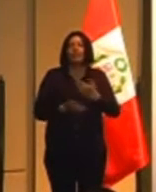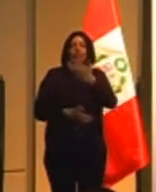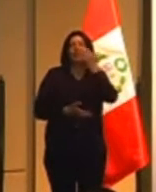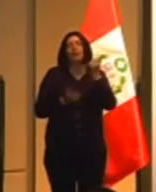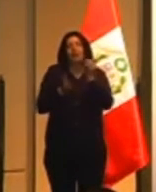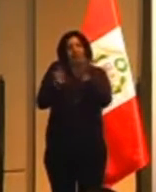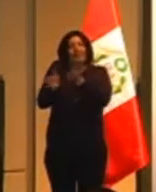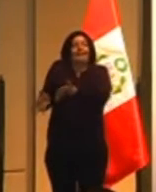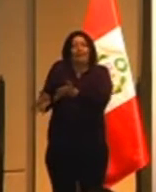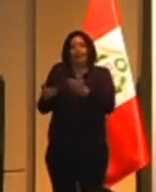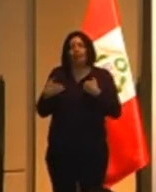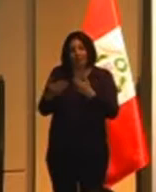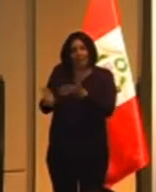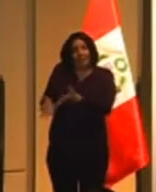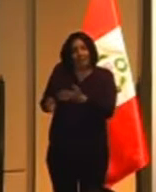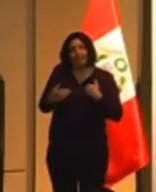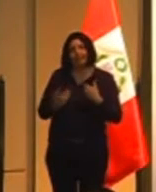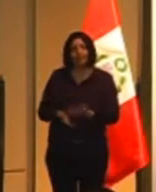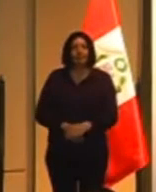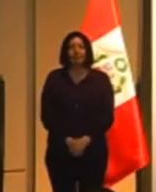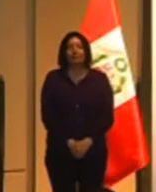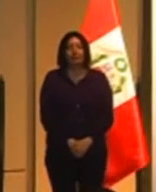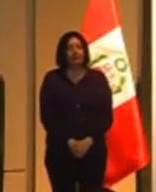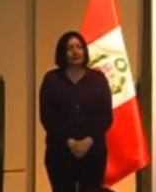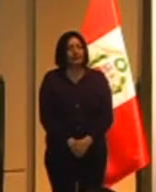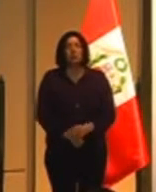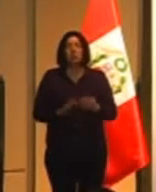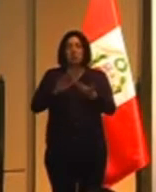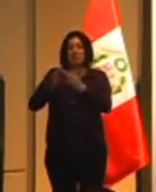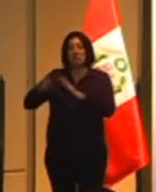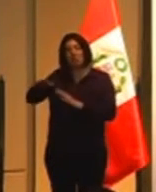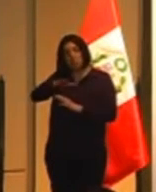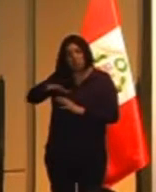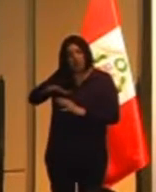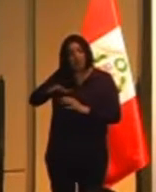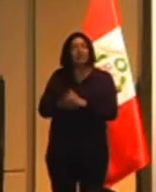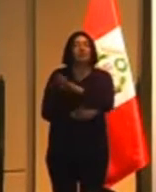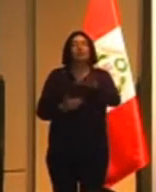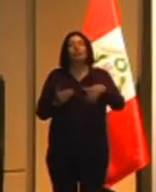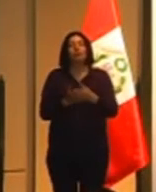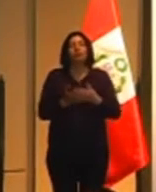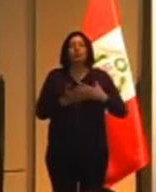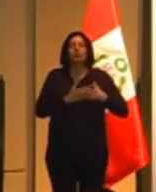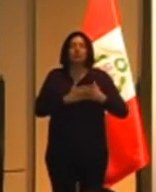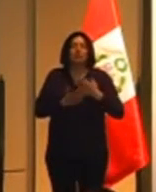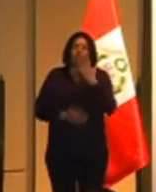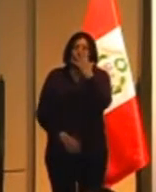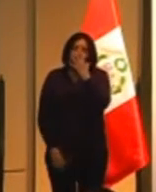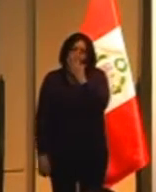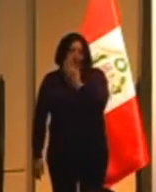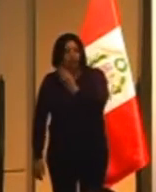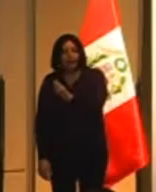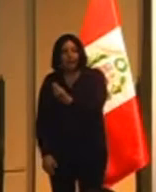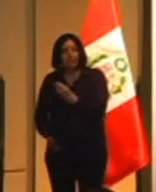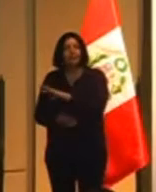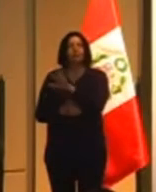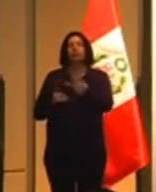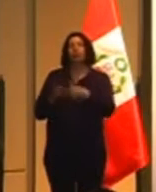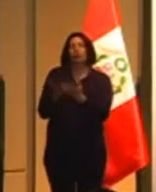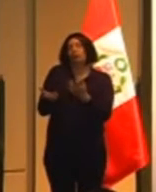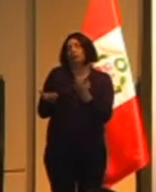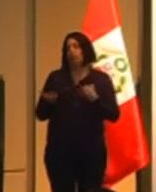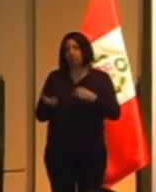legado que pueda haber dejado. Una ciudad de la que todos estemos enamorados, que todos querramos,